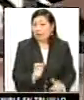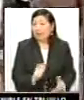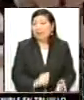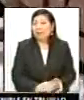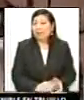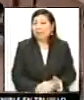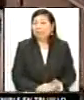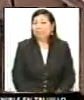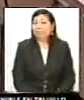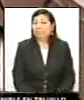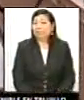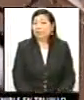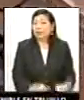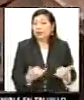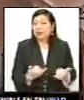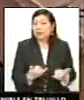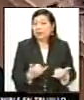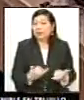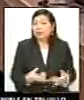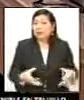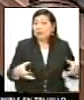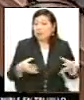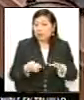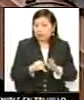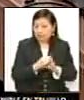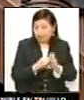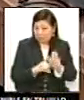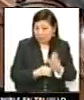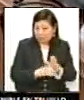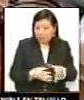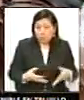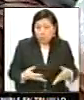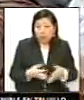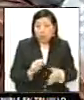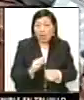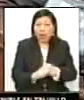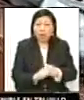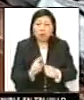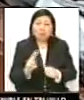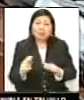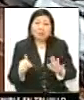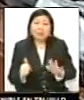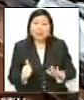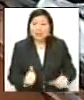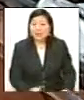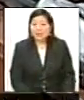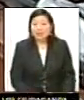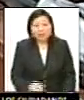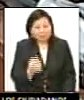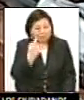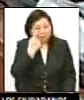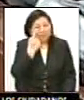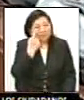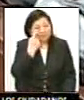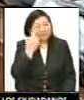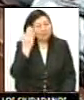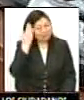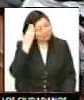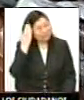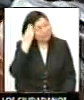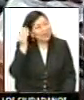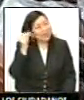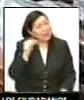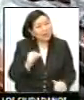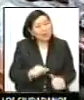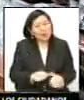son miembros de esta subcomisión, que vienen desde el 2016, conocemos perfectamente y recuerdo